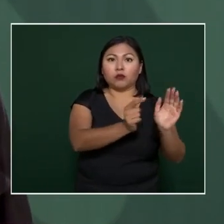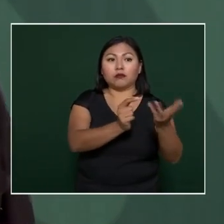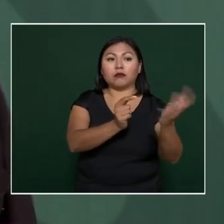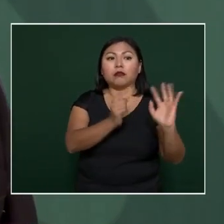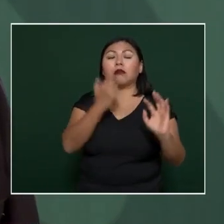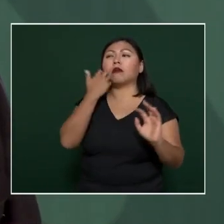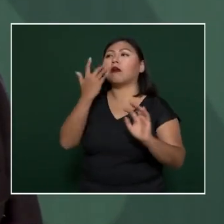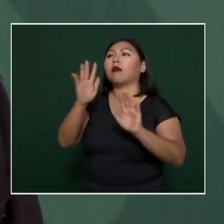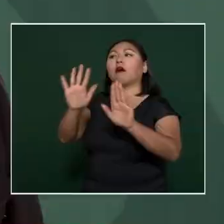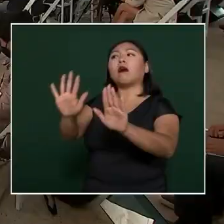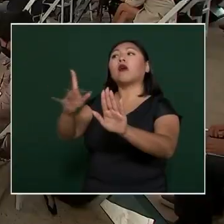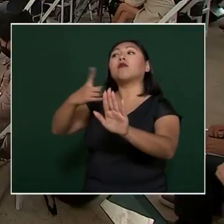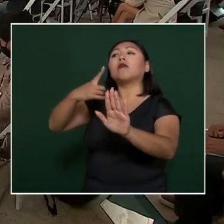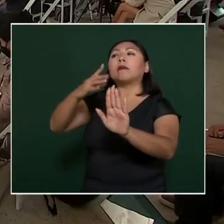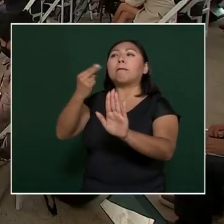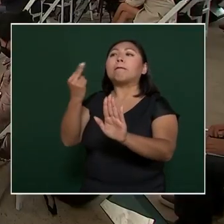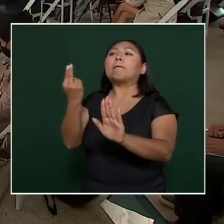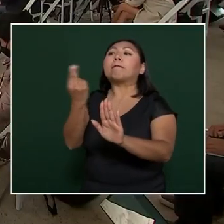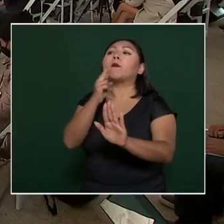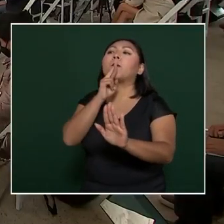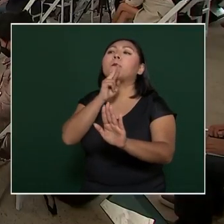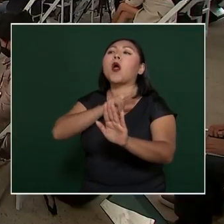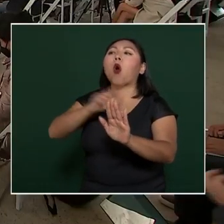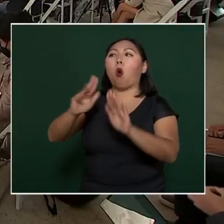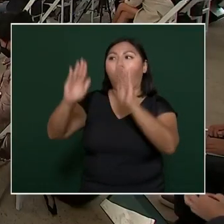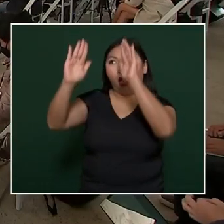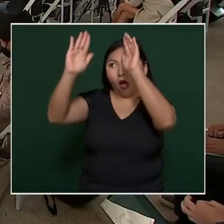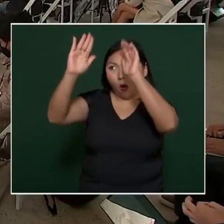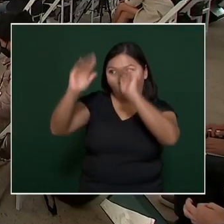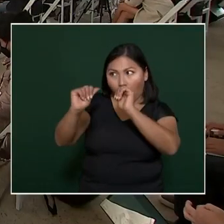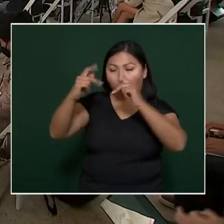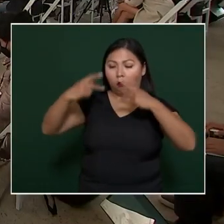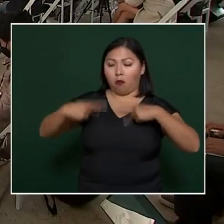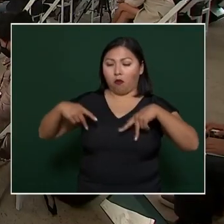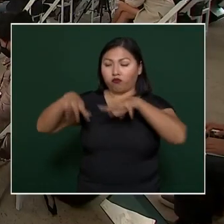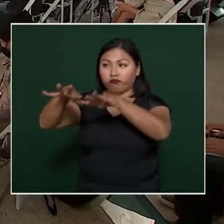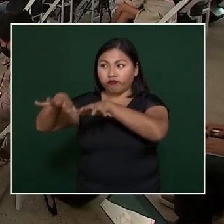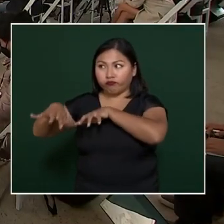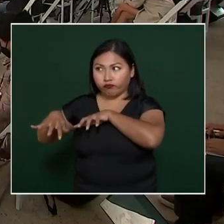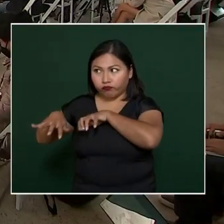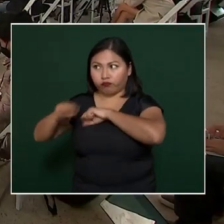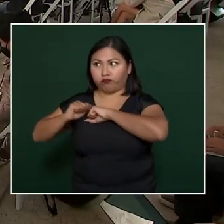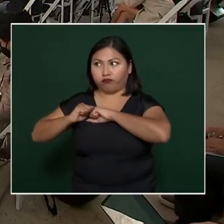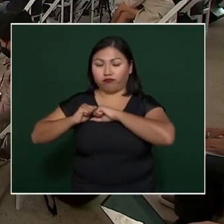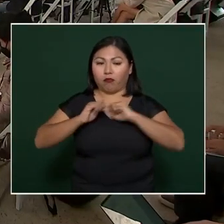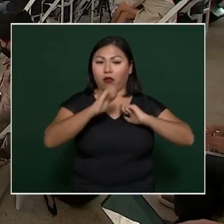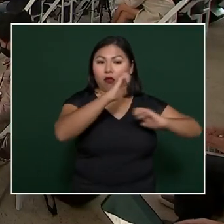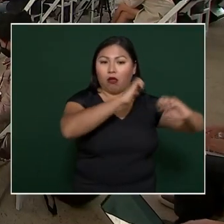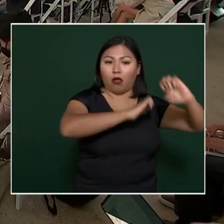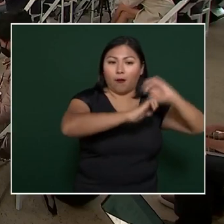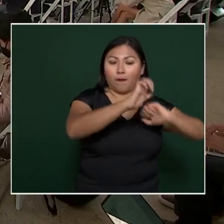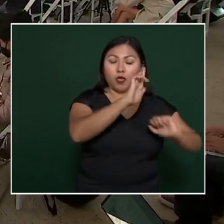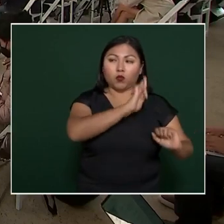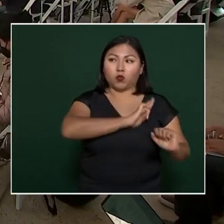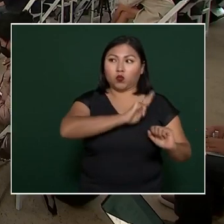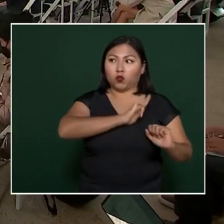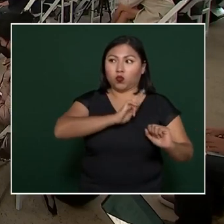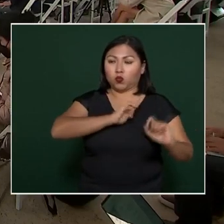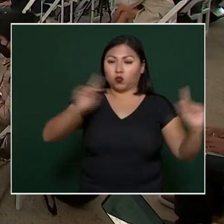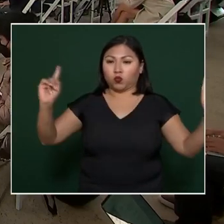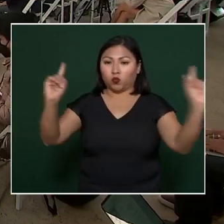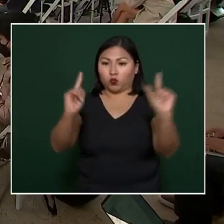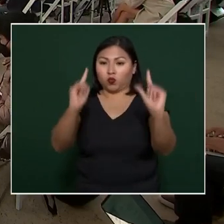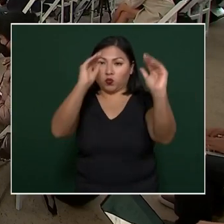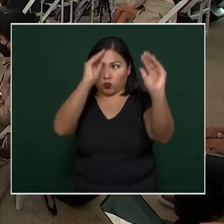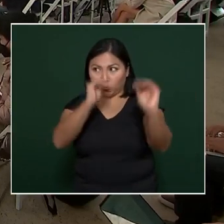público privado así es y y nosotros no queremos ya eso